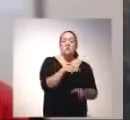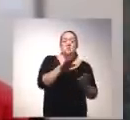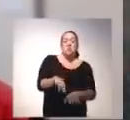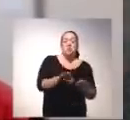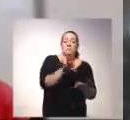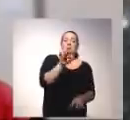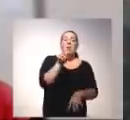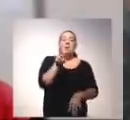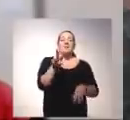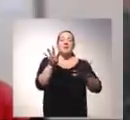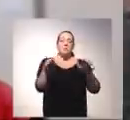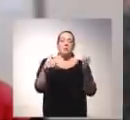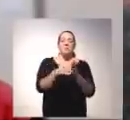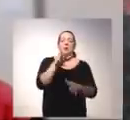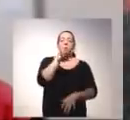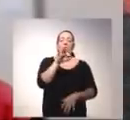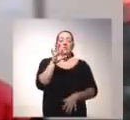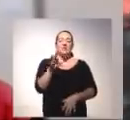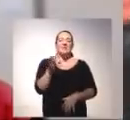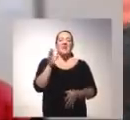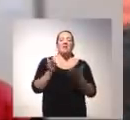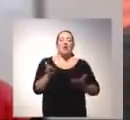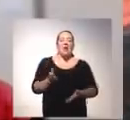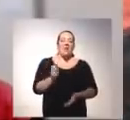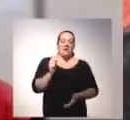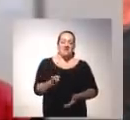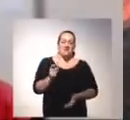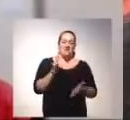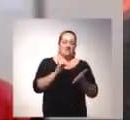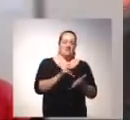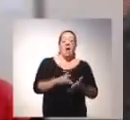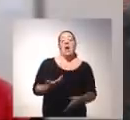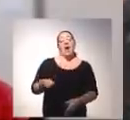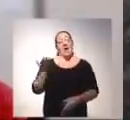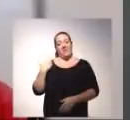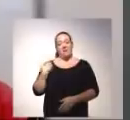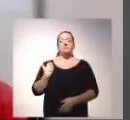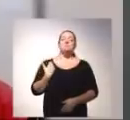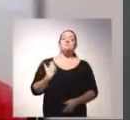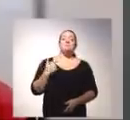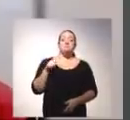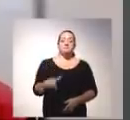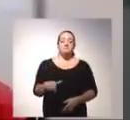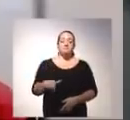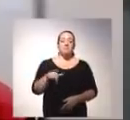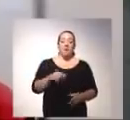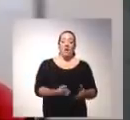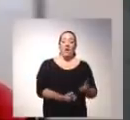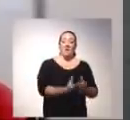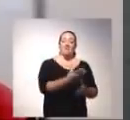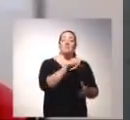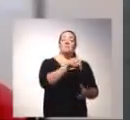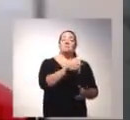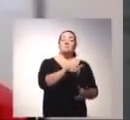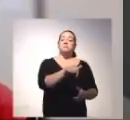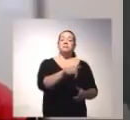de 29.400 toneladas diarias en el día de ayer. A pesar de este pulso de emisión, la